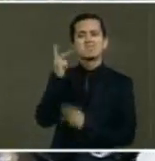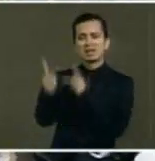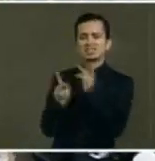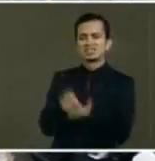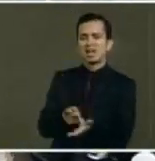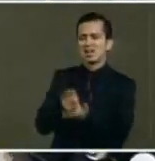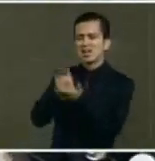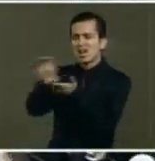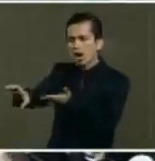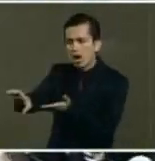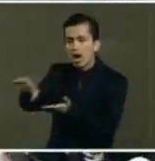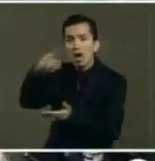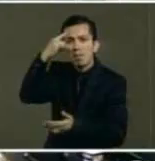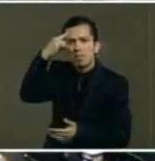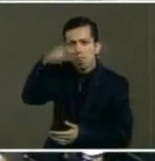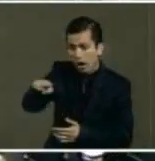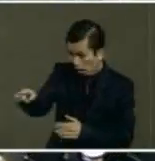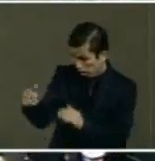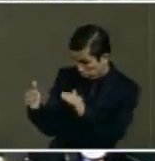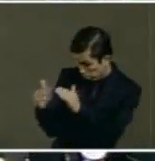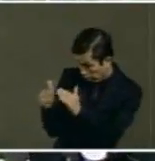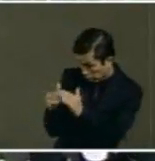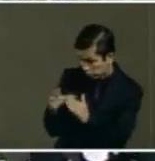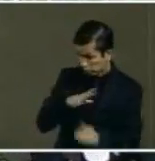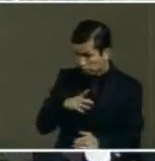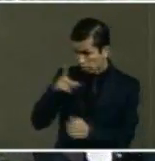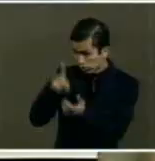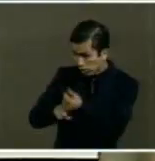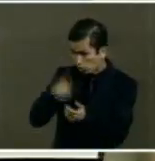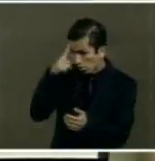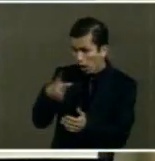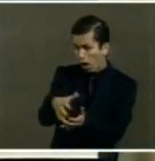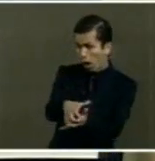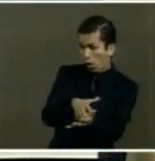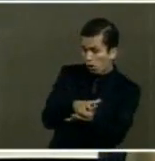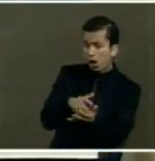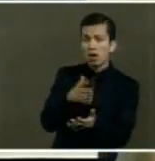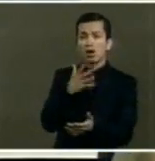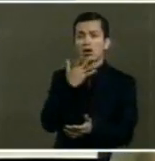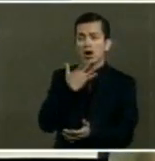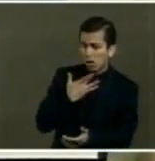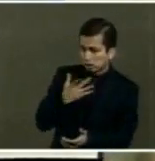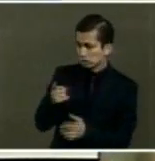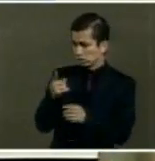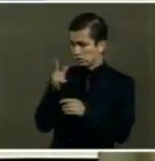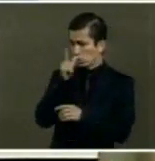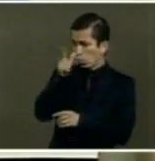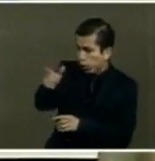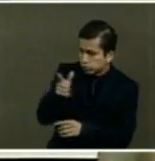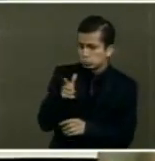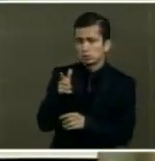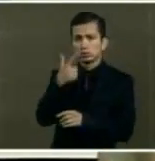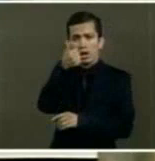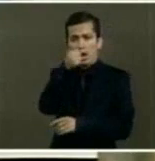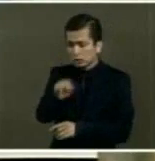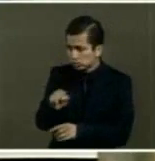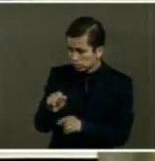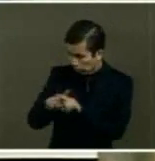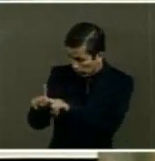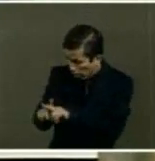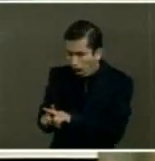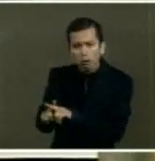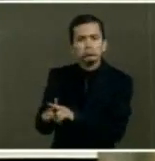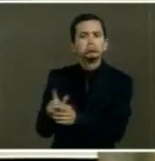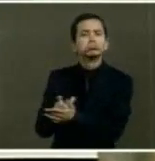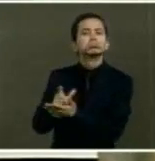se destinan a casas que tienen equipos de ahorro de gas, de agua y de luz. Este esfuerzo nos